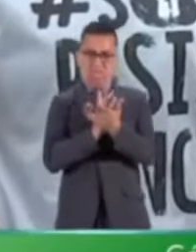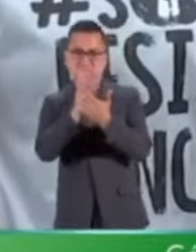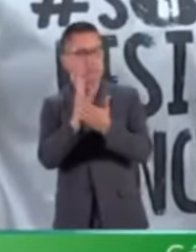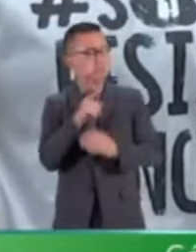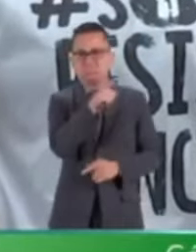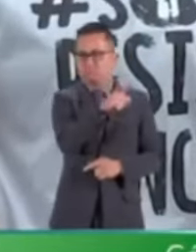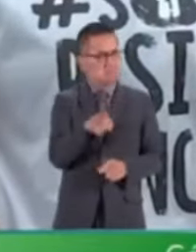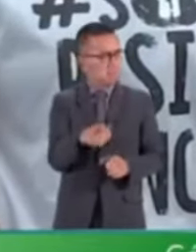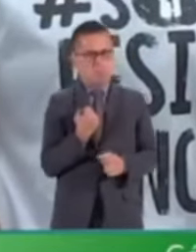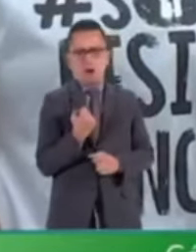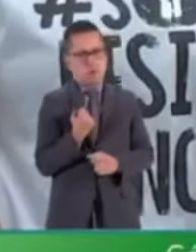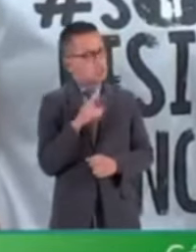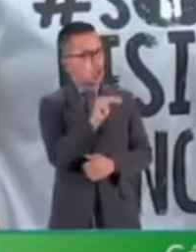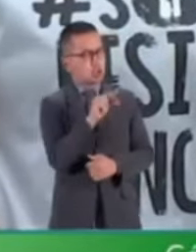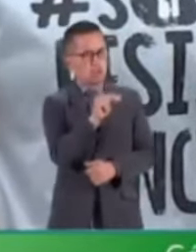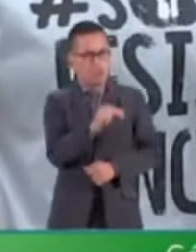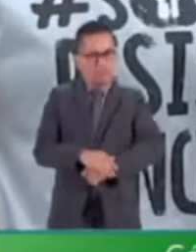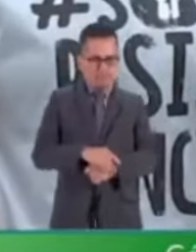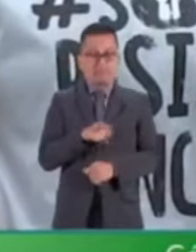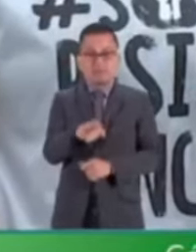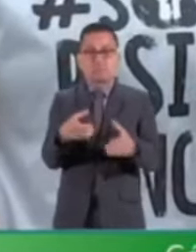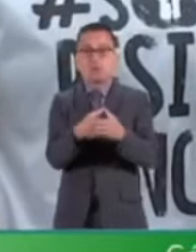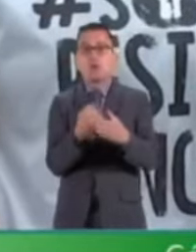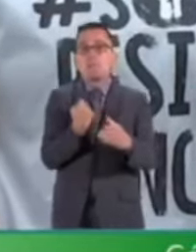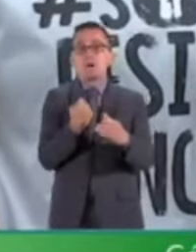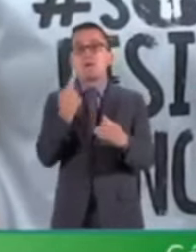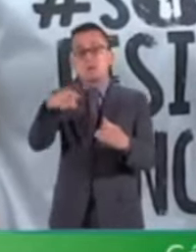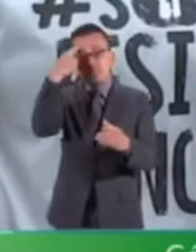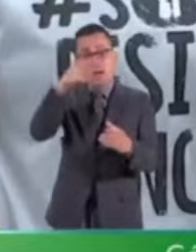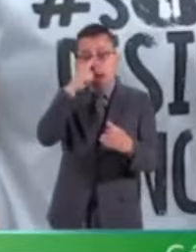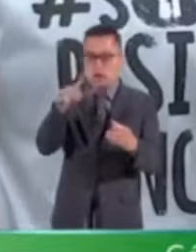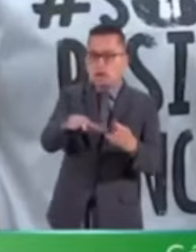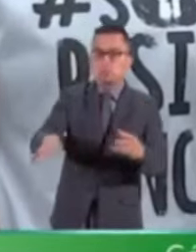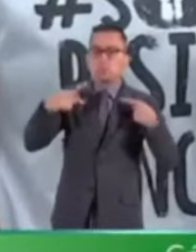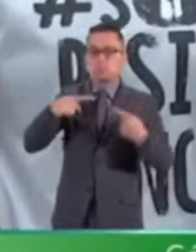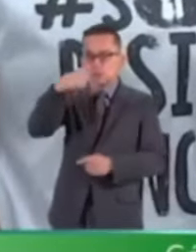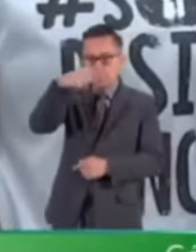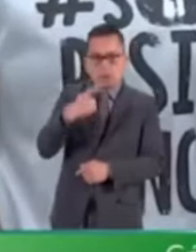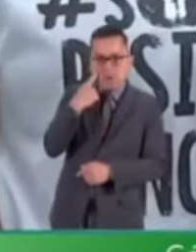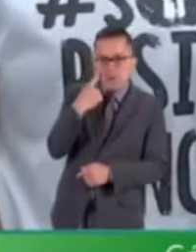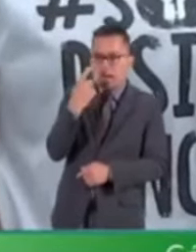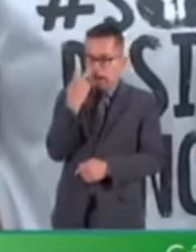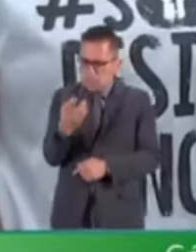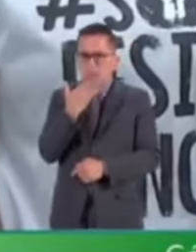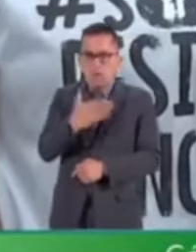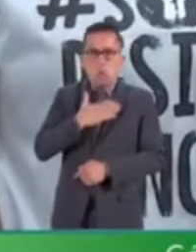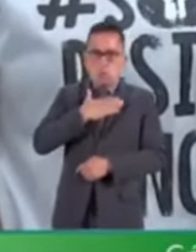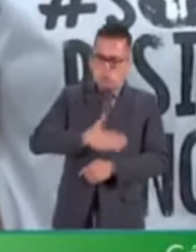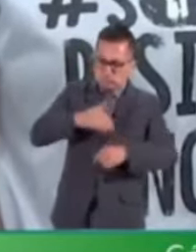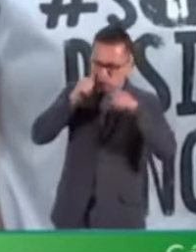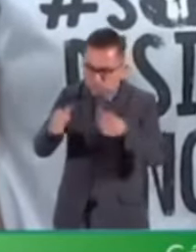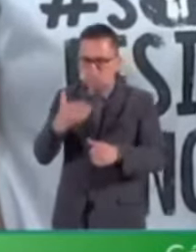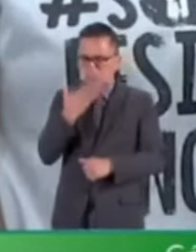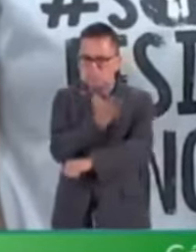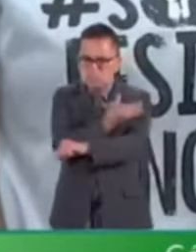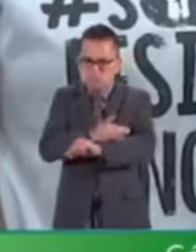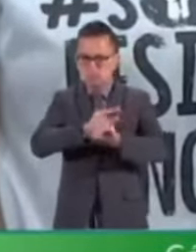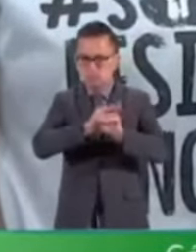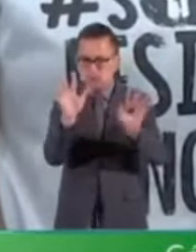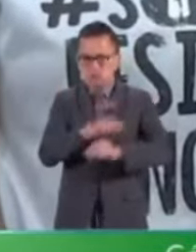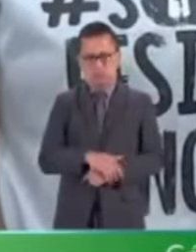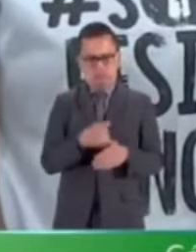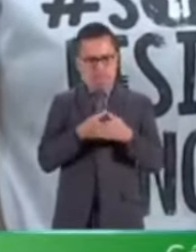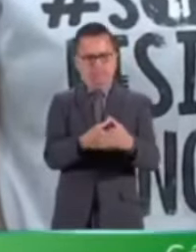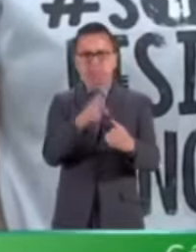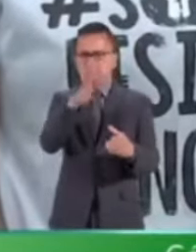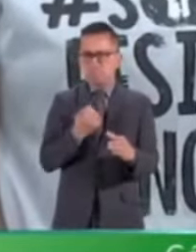decretazos, firme para darle a todos los mexicanos transparencia y acceso a la justicia, pero sobre todo firme en los momentos